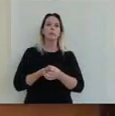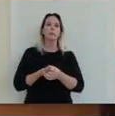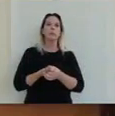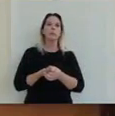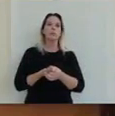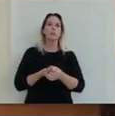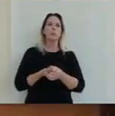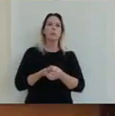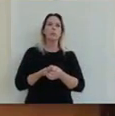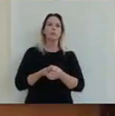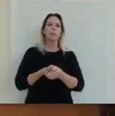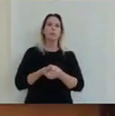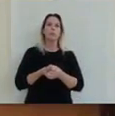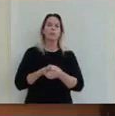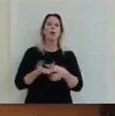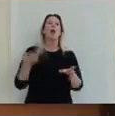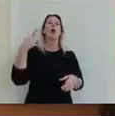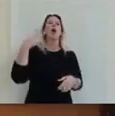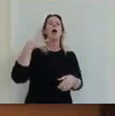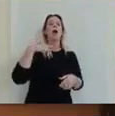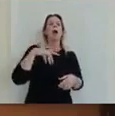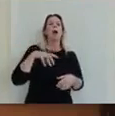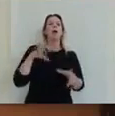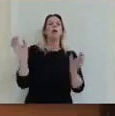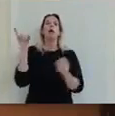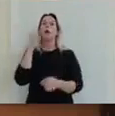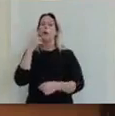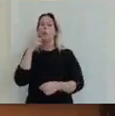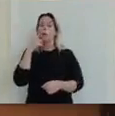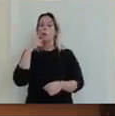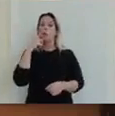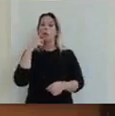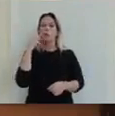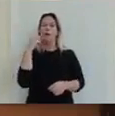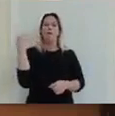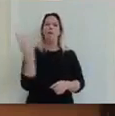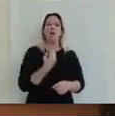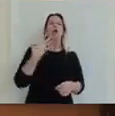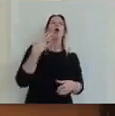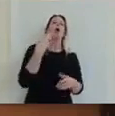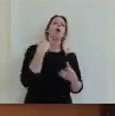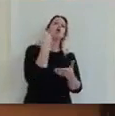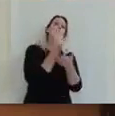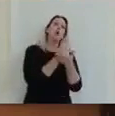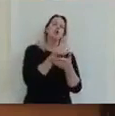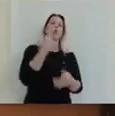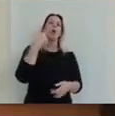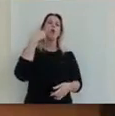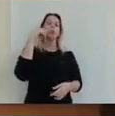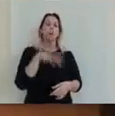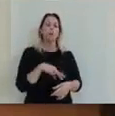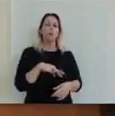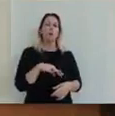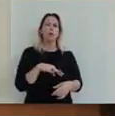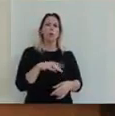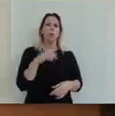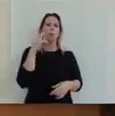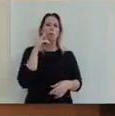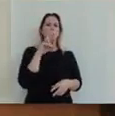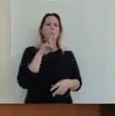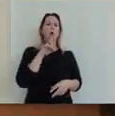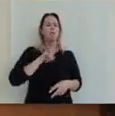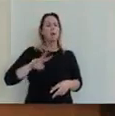comprometido a hacer las gestiones, ellos interpretaban que el Legislativo también tenían que autorizar y tenían que ver de qué manera se estaban